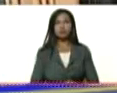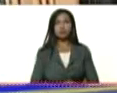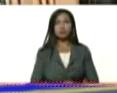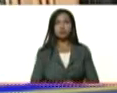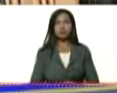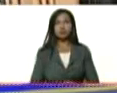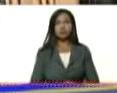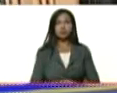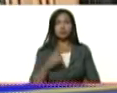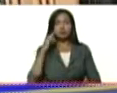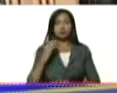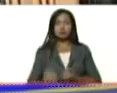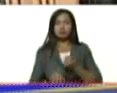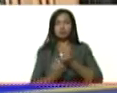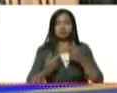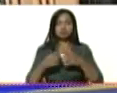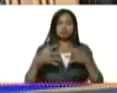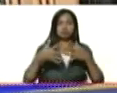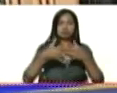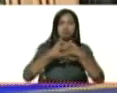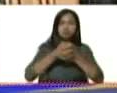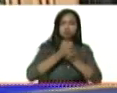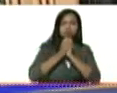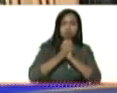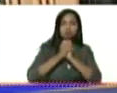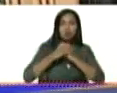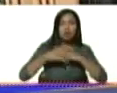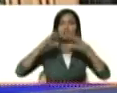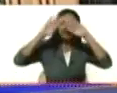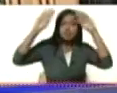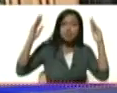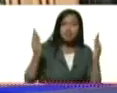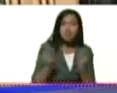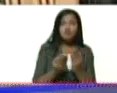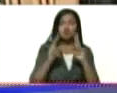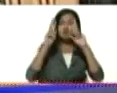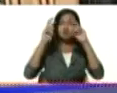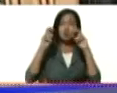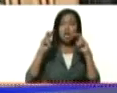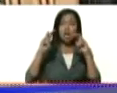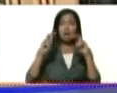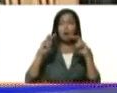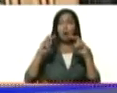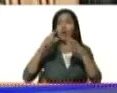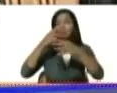Se van estableciendo los lazos de un mundo nuevo, multipolar.